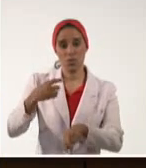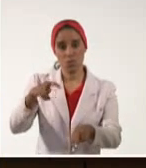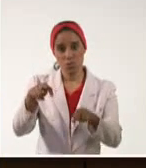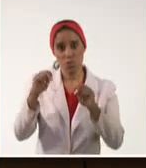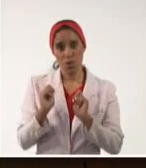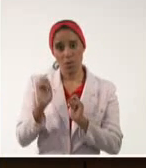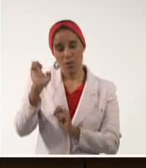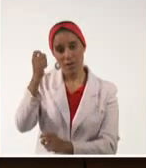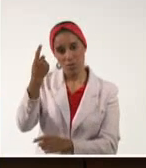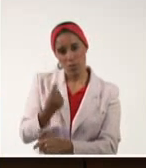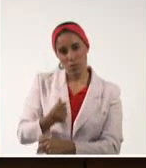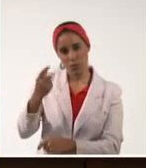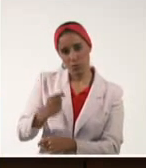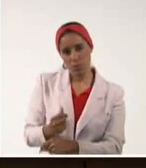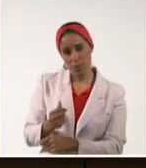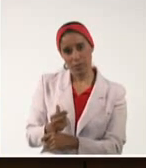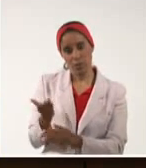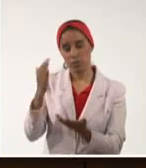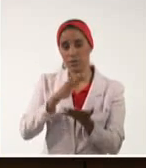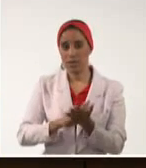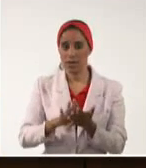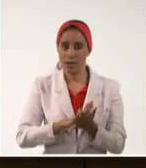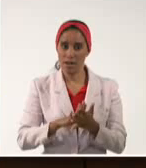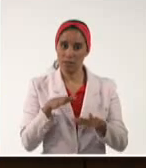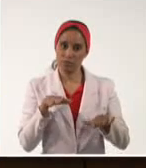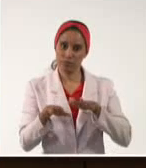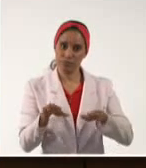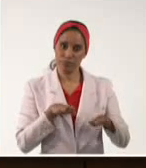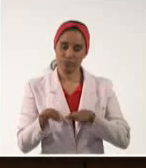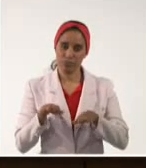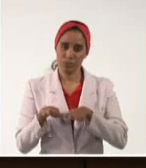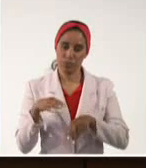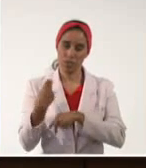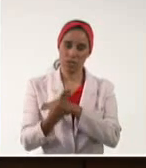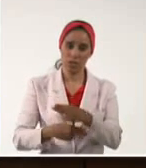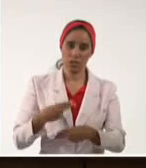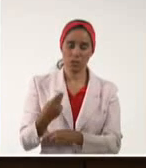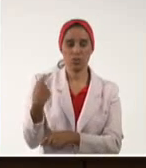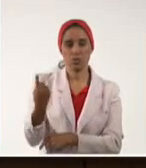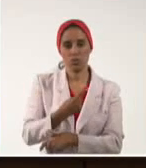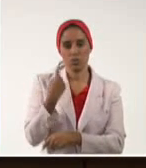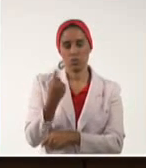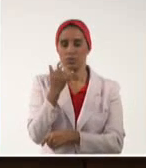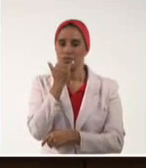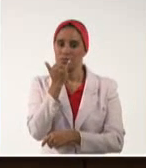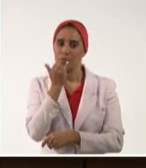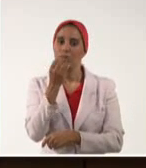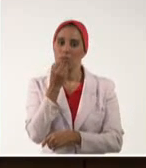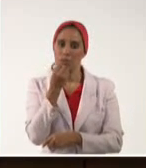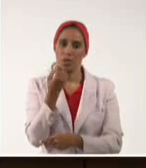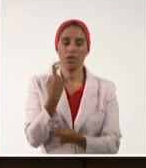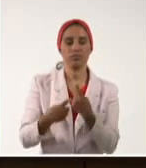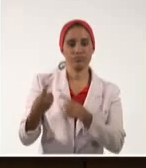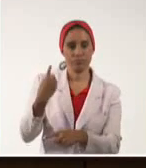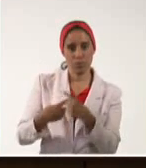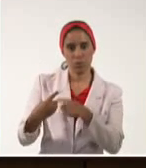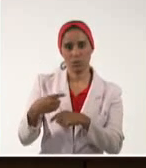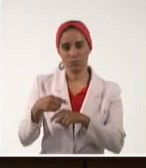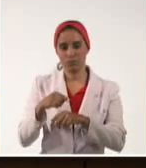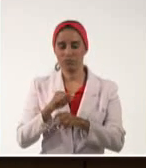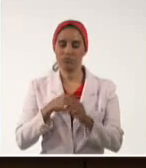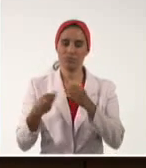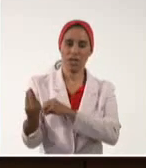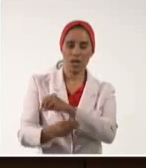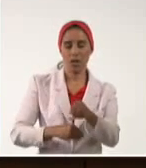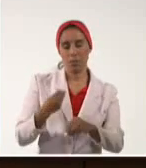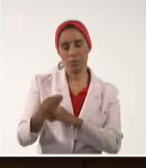sin la adecuada precisión de las reglas de actuación que podían haber evitado numerosas desviaciones.